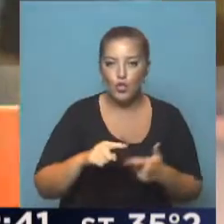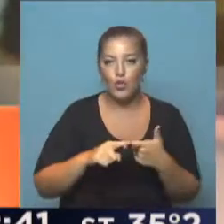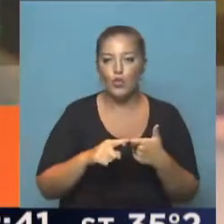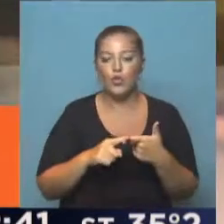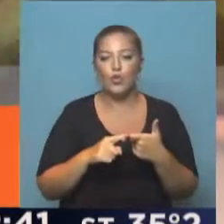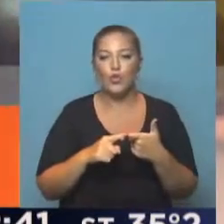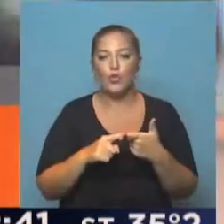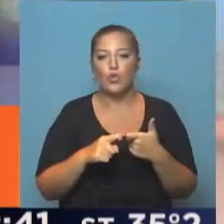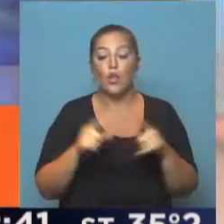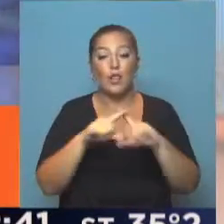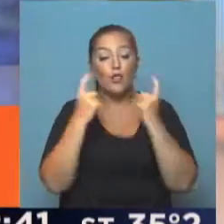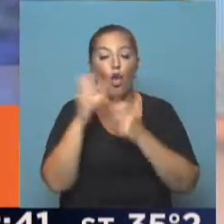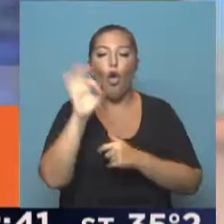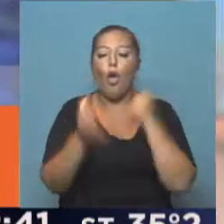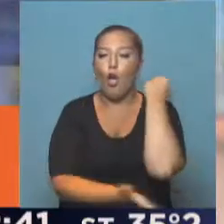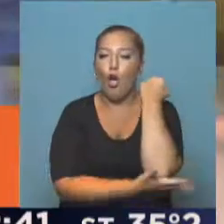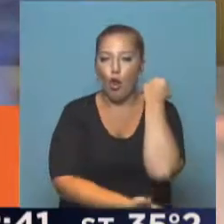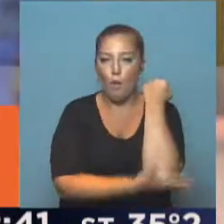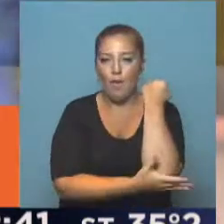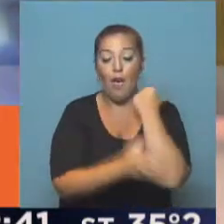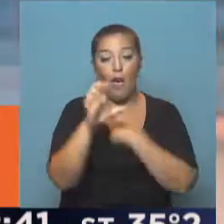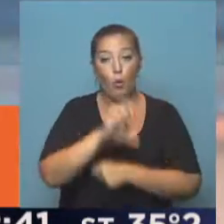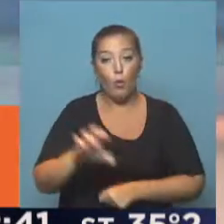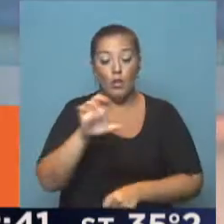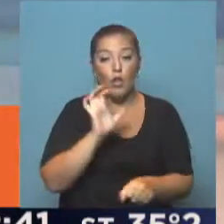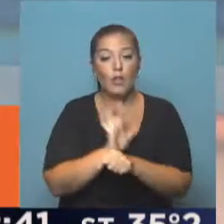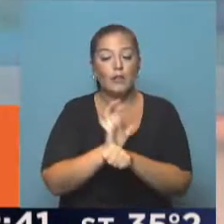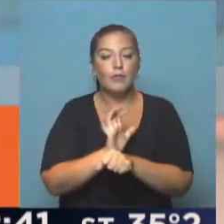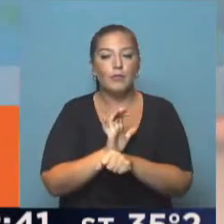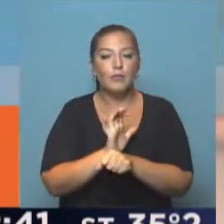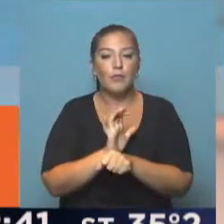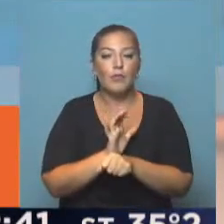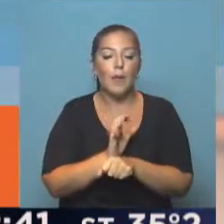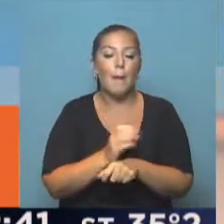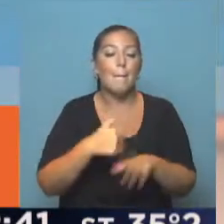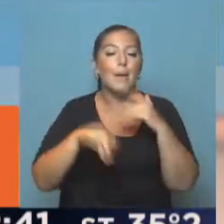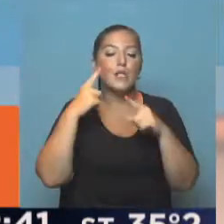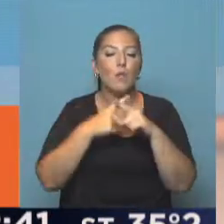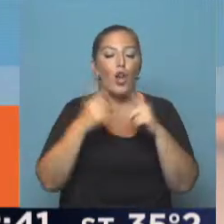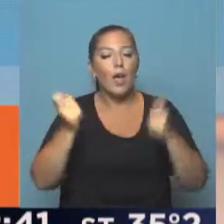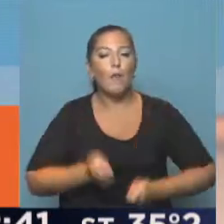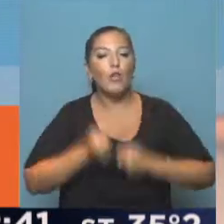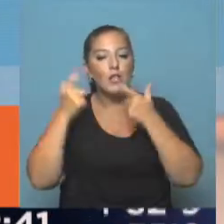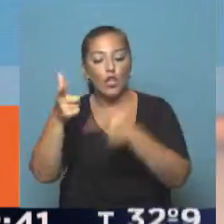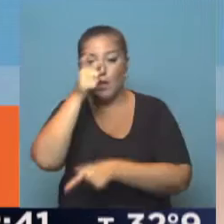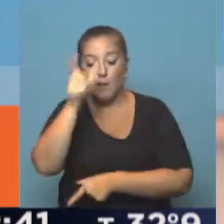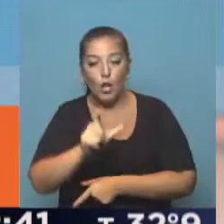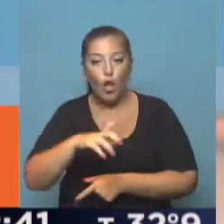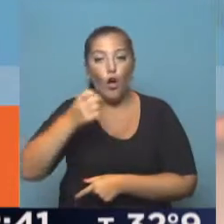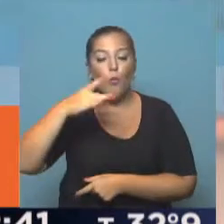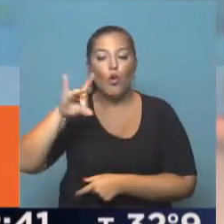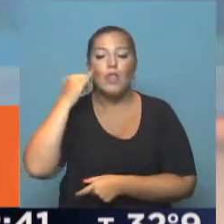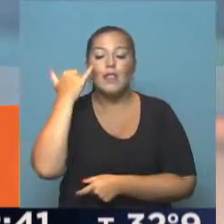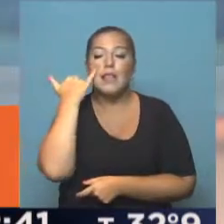la sociedad o la economía ecuatoriana está anclada sobre todo a la exportación de petróleo, de commodities sin valor